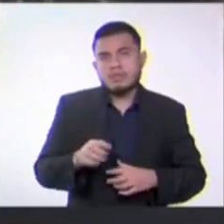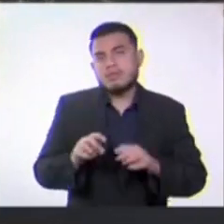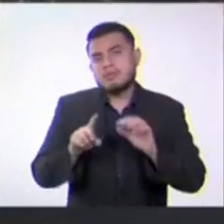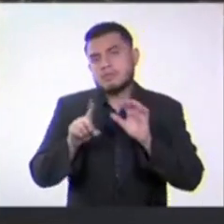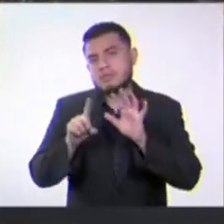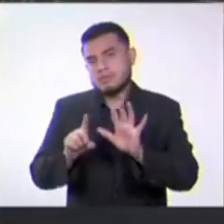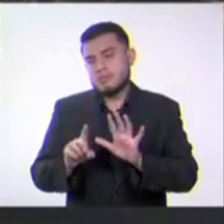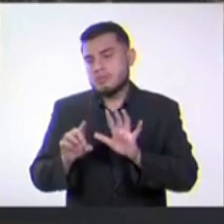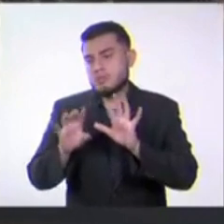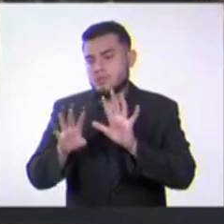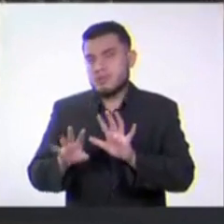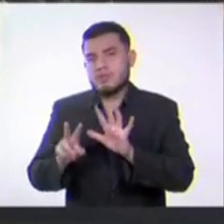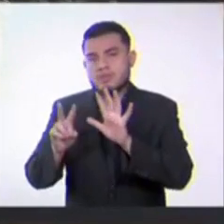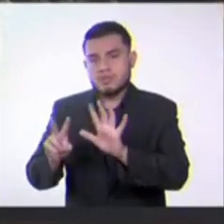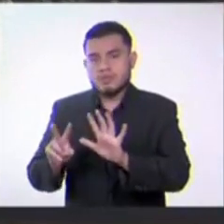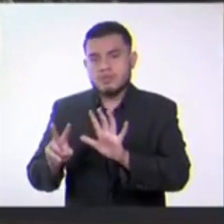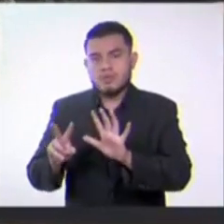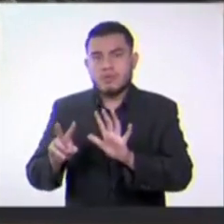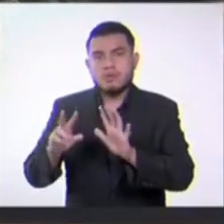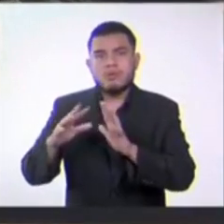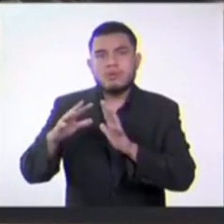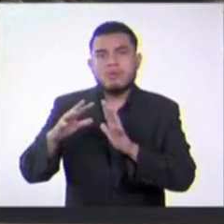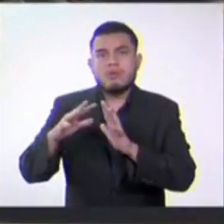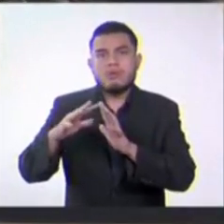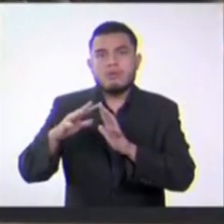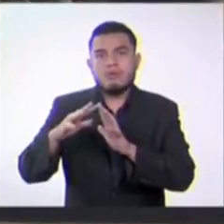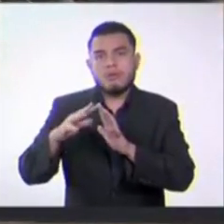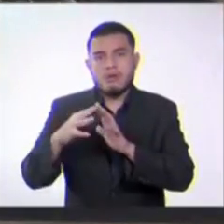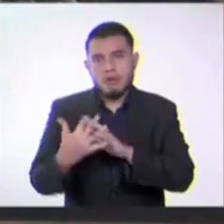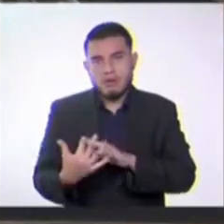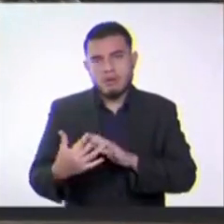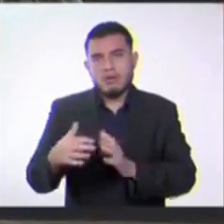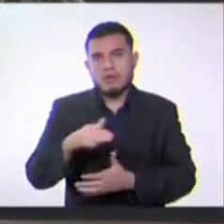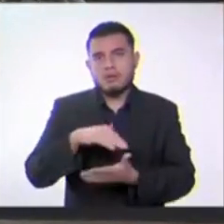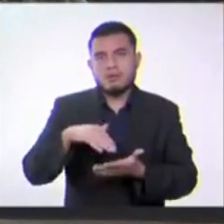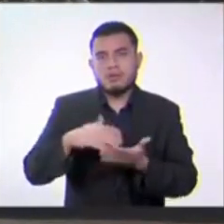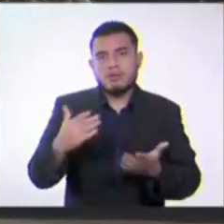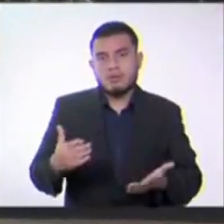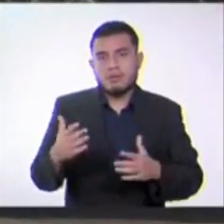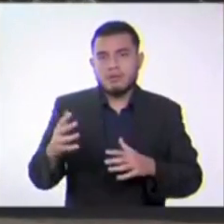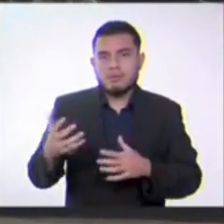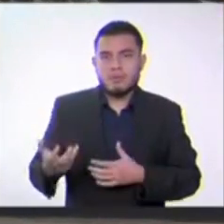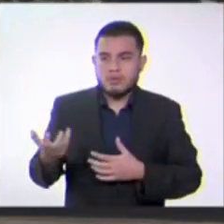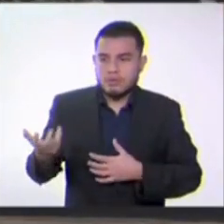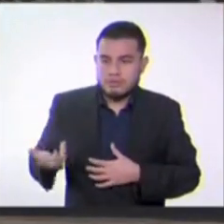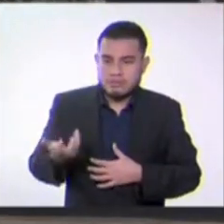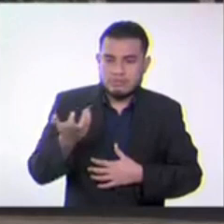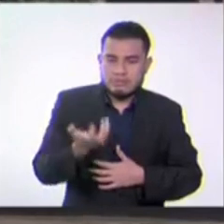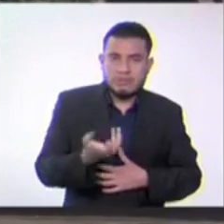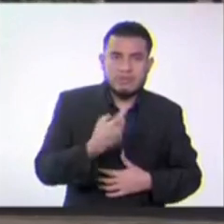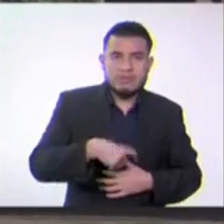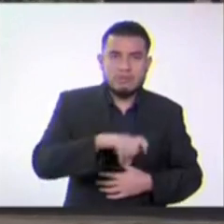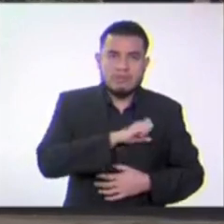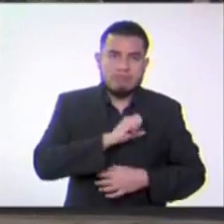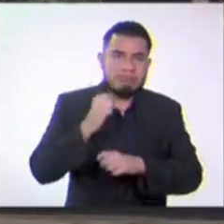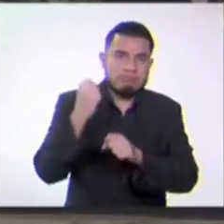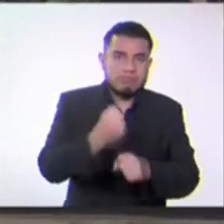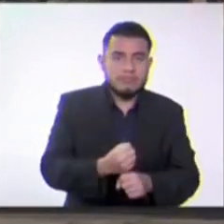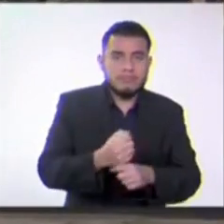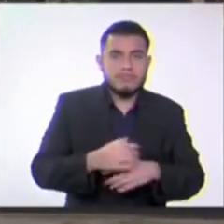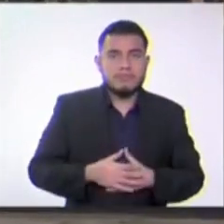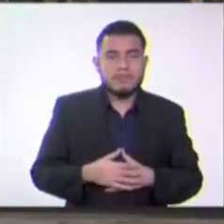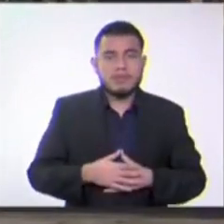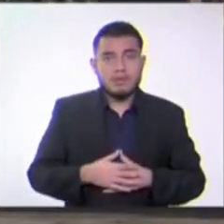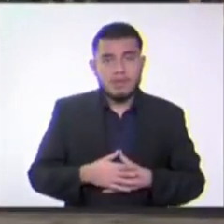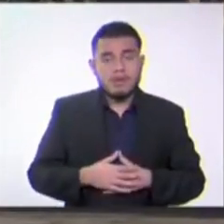1697, cuando cayó la última ciudad maya de mano de los invasores españoles. La